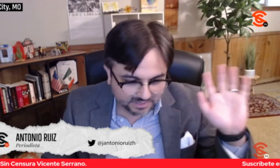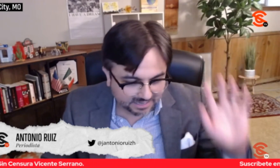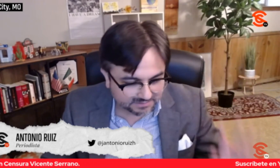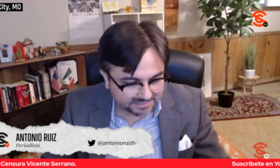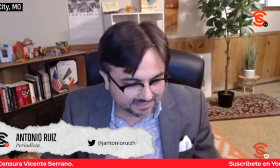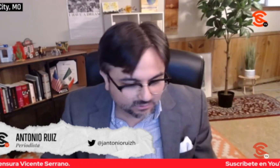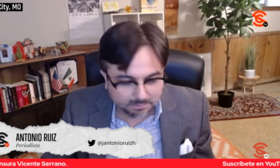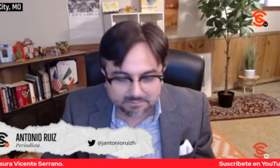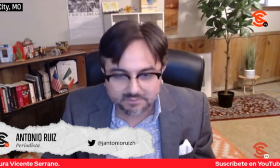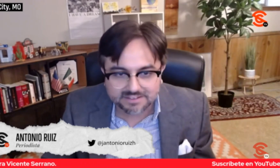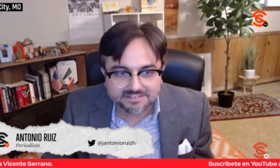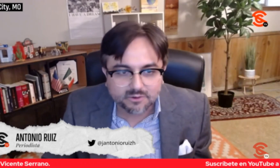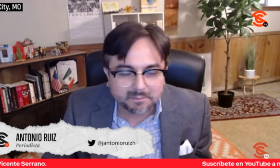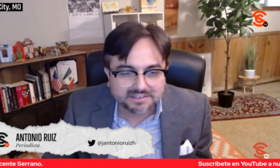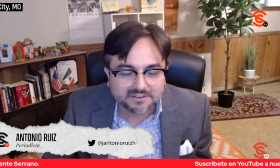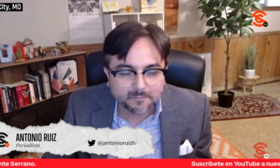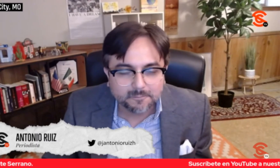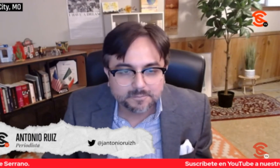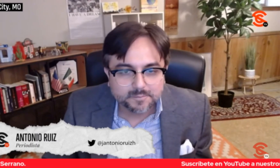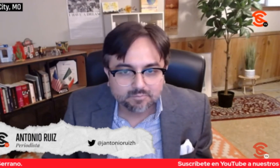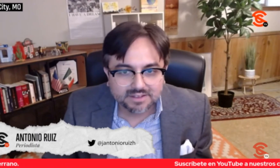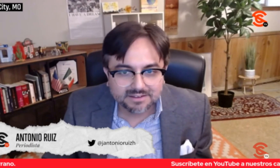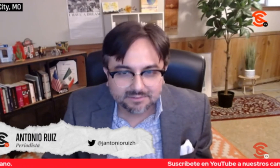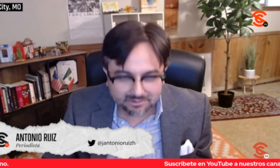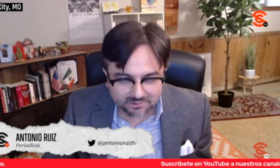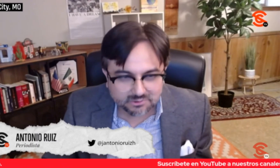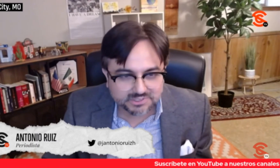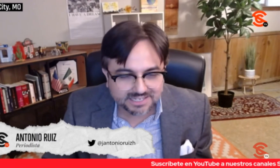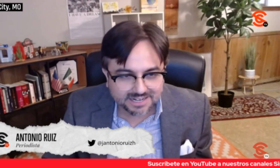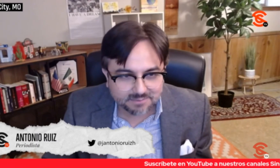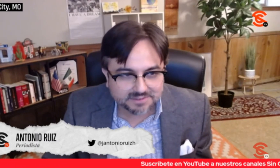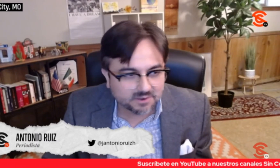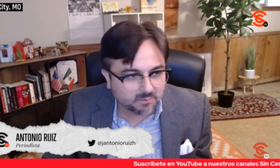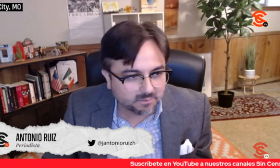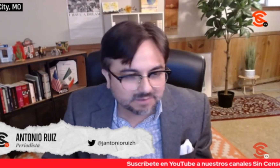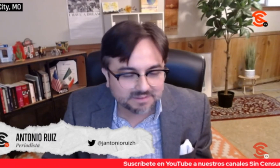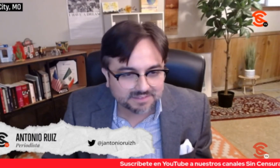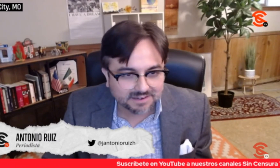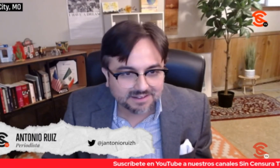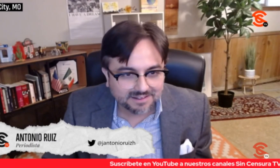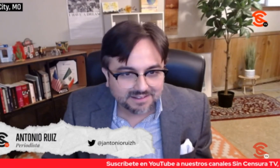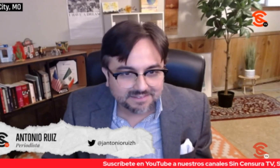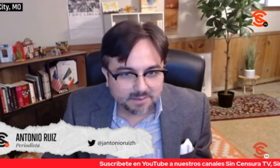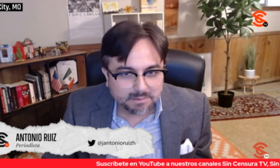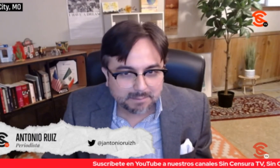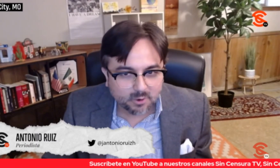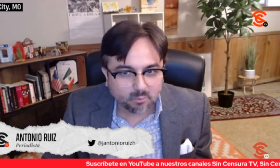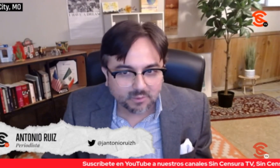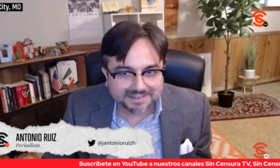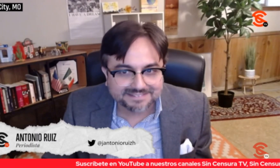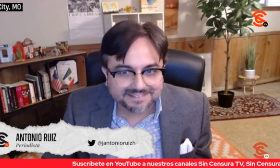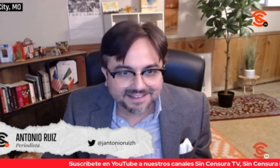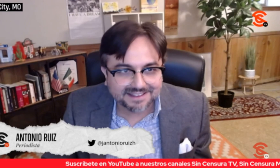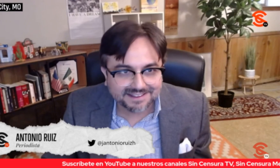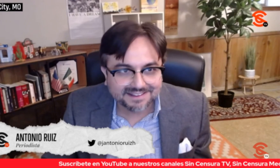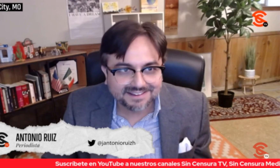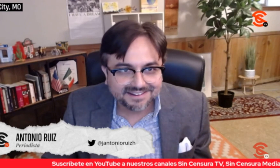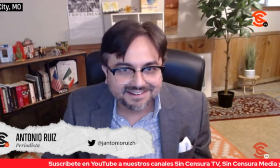y única visita que hizo el Papa Francisco a México. Los escuché claramente cómo hablaban del Papa